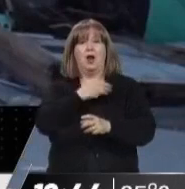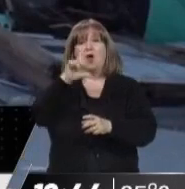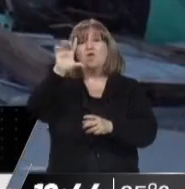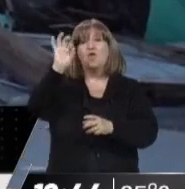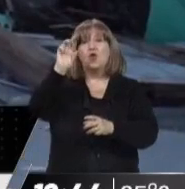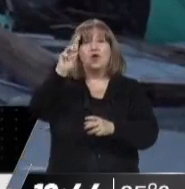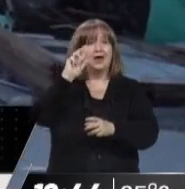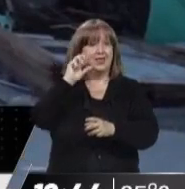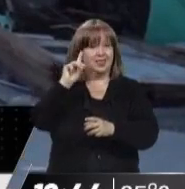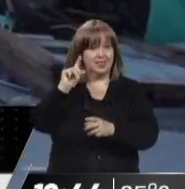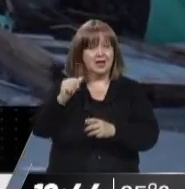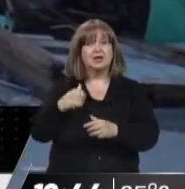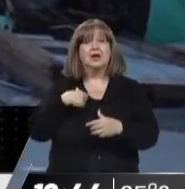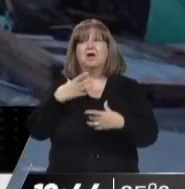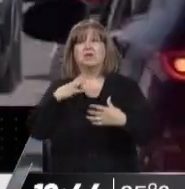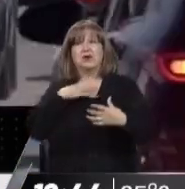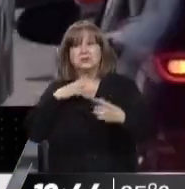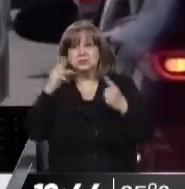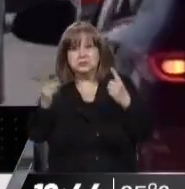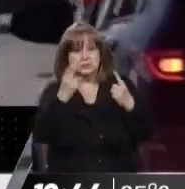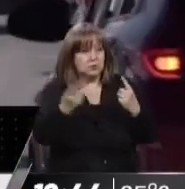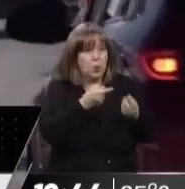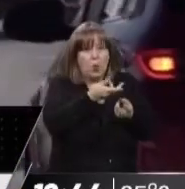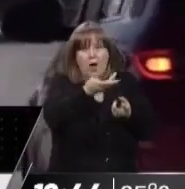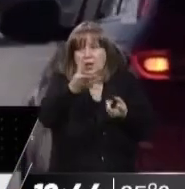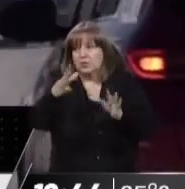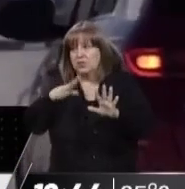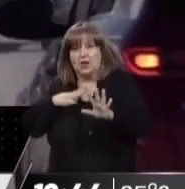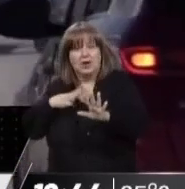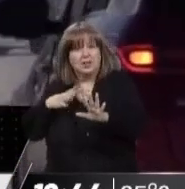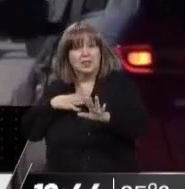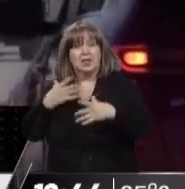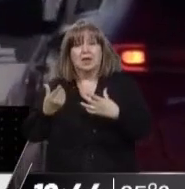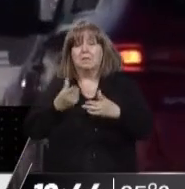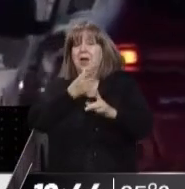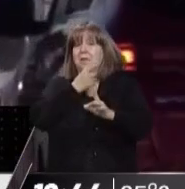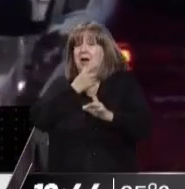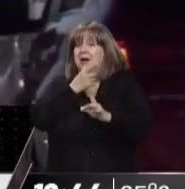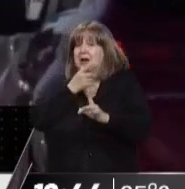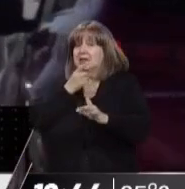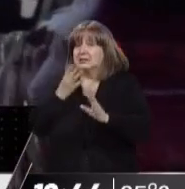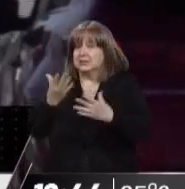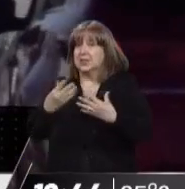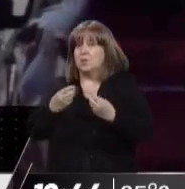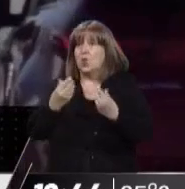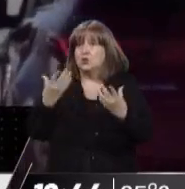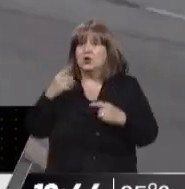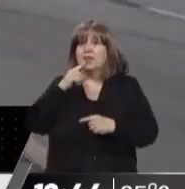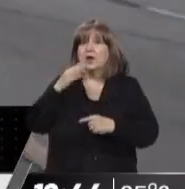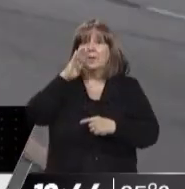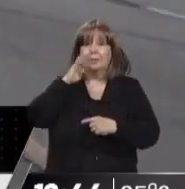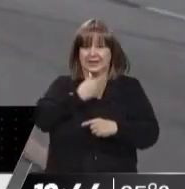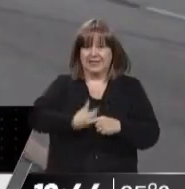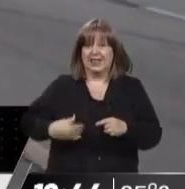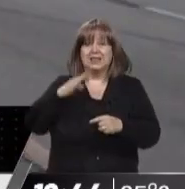autoridades aún no han establecido un balance de fallecidos, aunque el presidente Joe Biden habló de un número que calificó de sustancial.